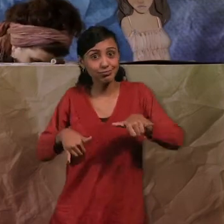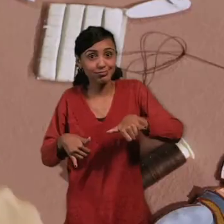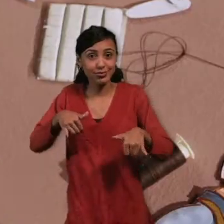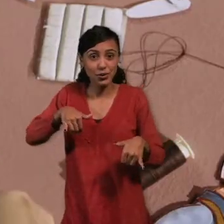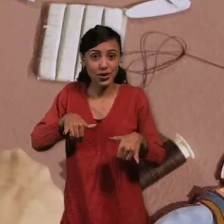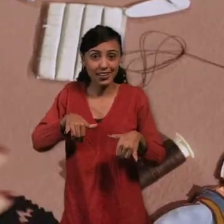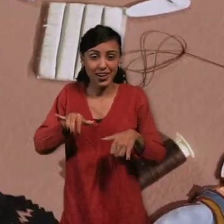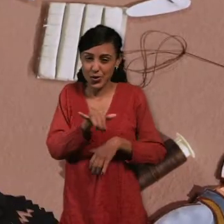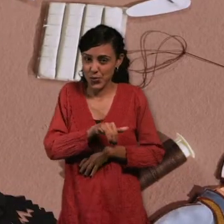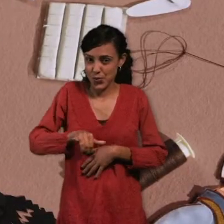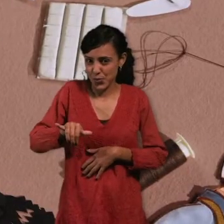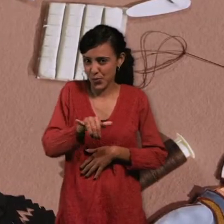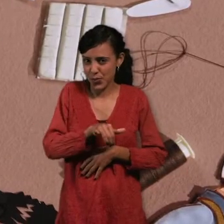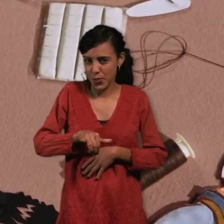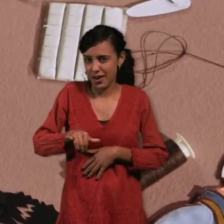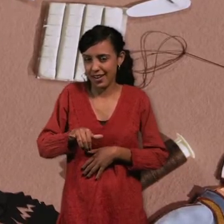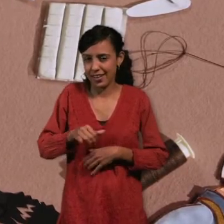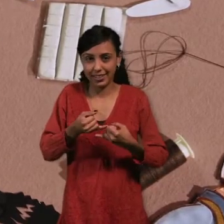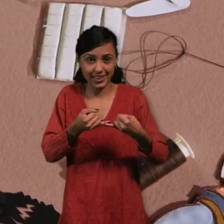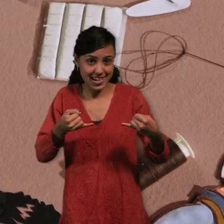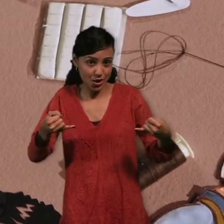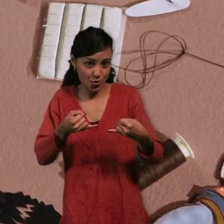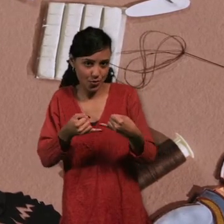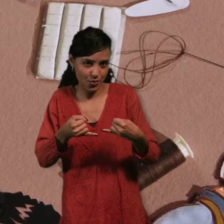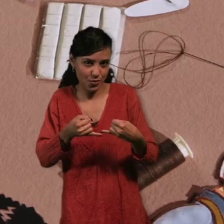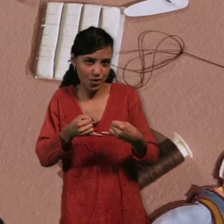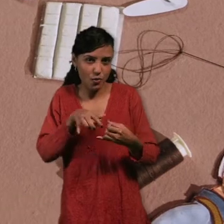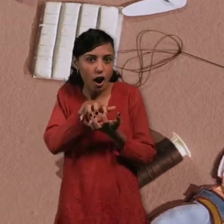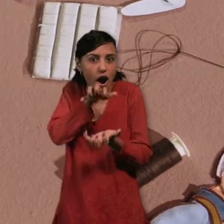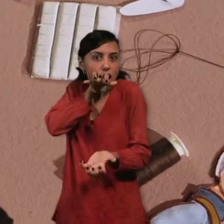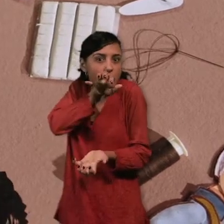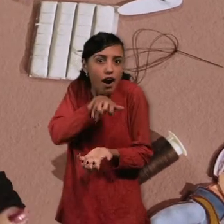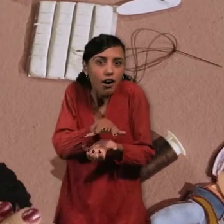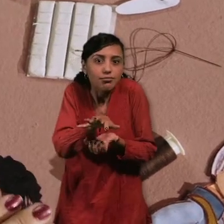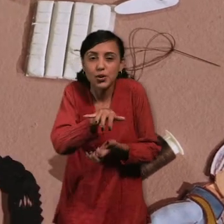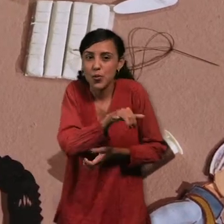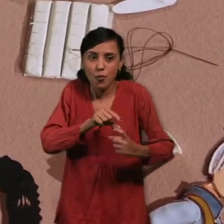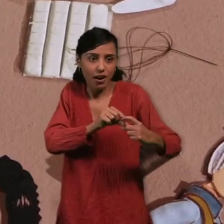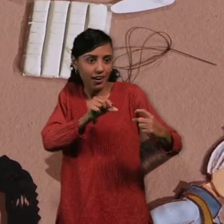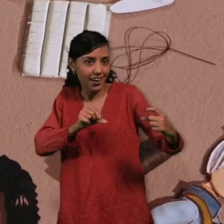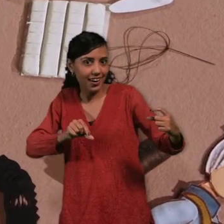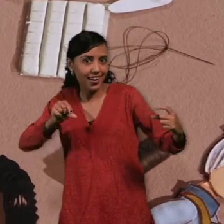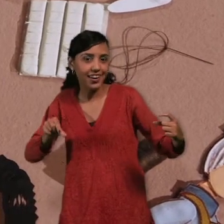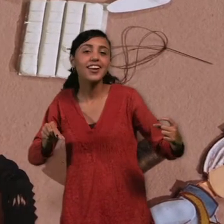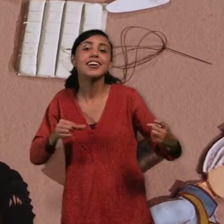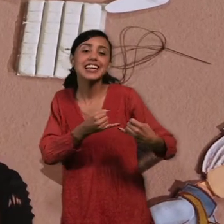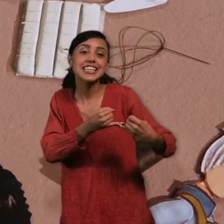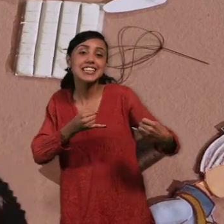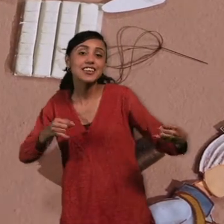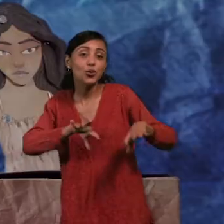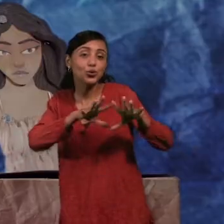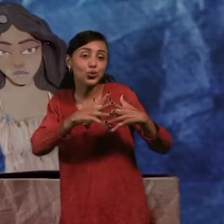preciosa. Es un dragón bien largo que está hecho con hilo. O sea, todas las uniones de este